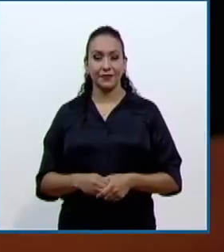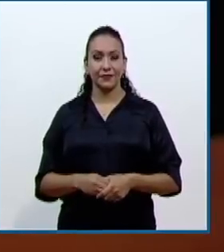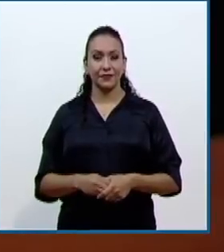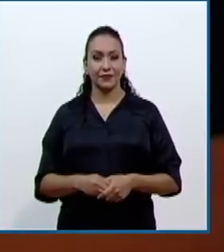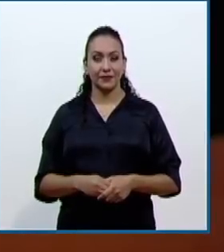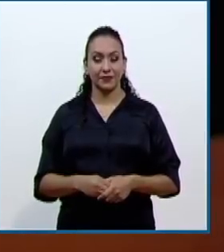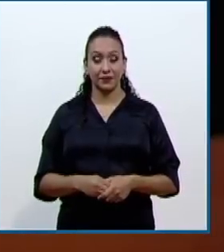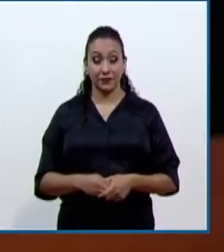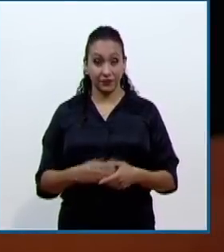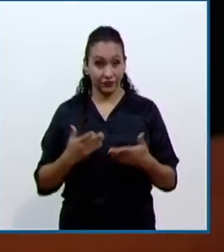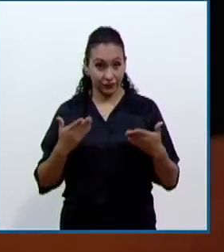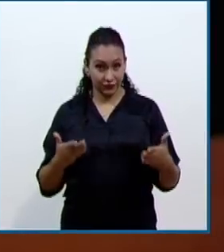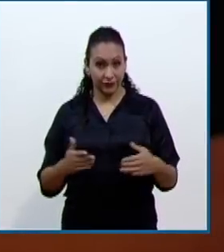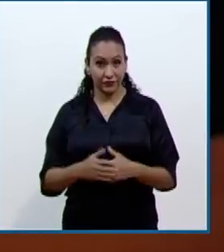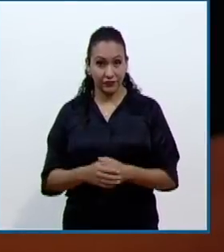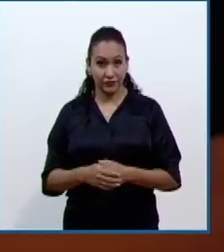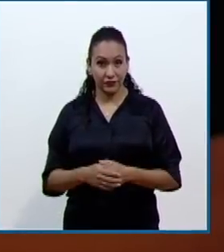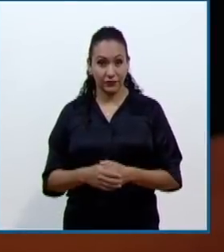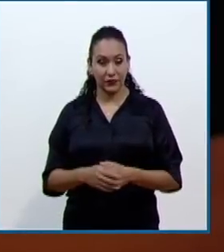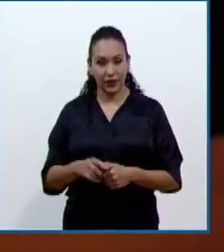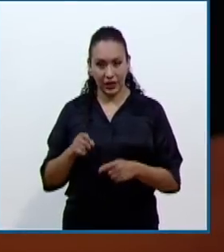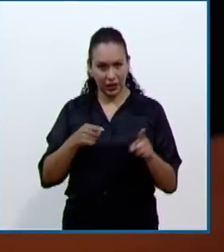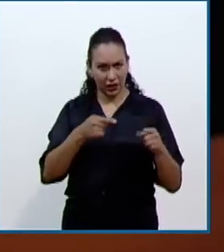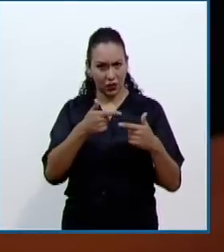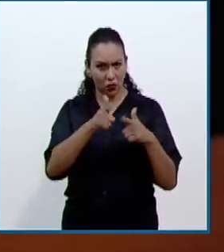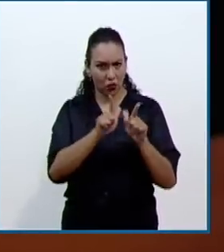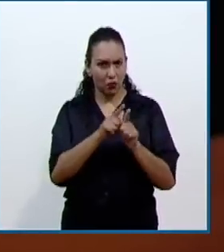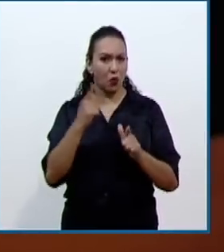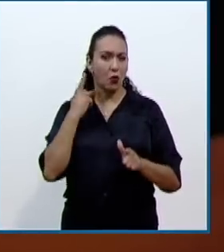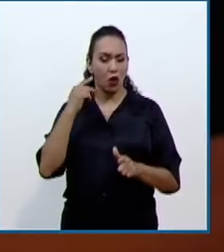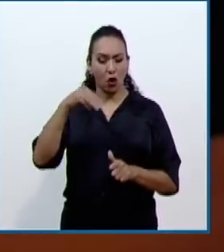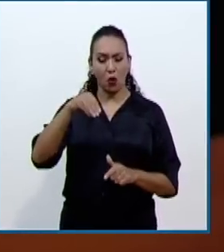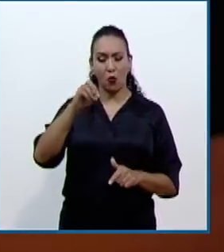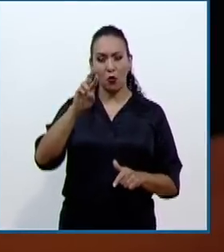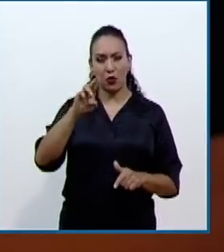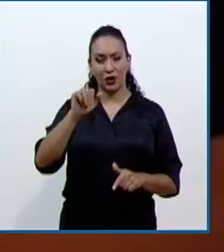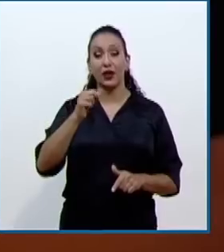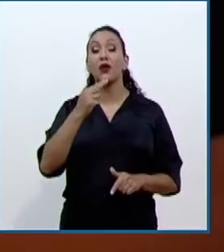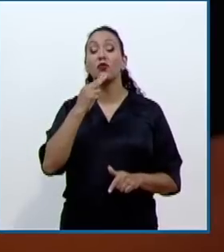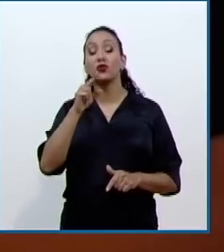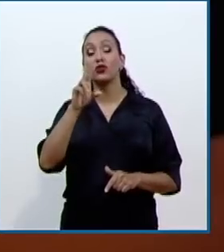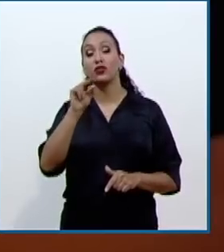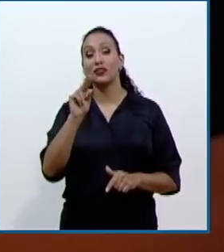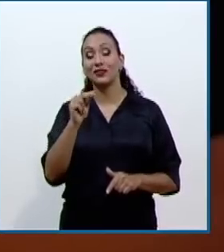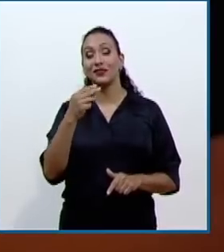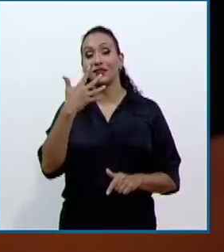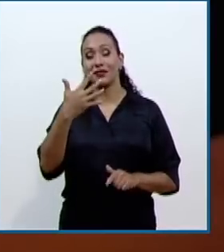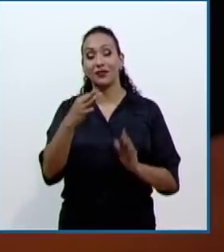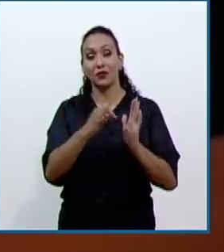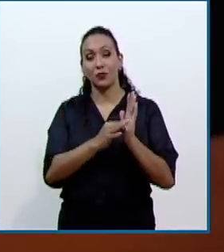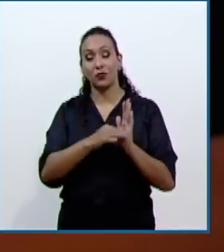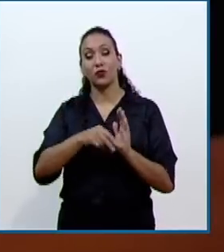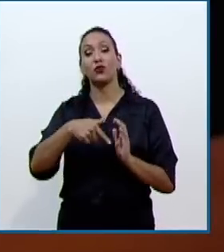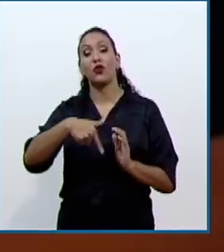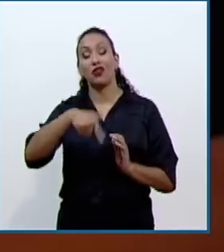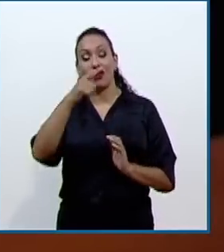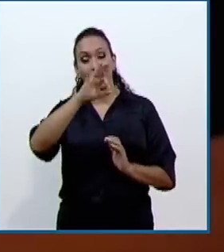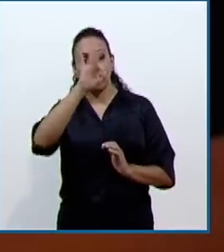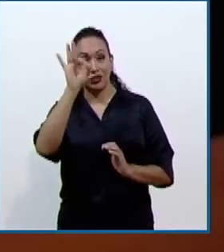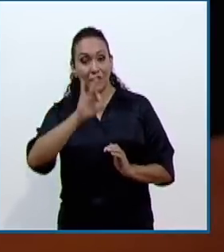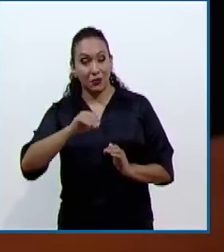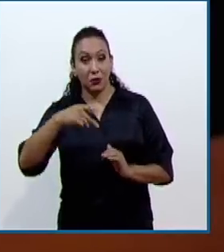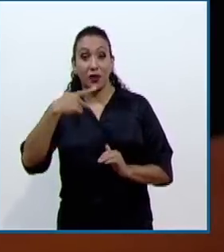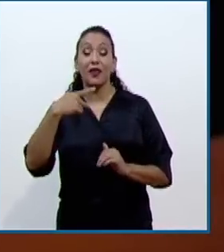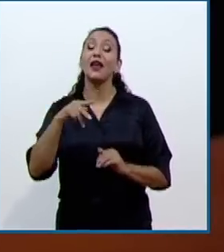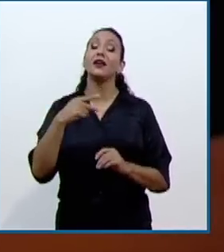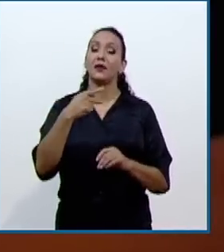Lo anterior, porque dicho partido utilizó el 85.12% de sus prerrogativas para